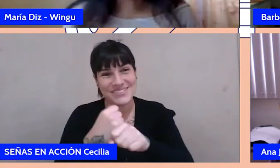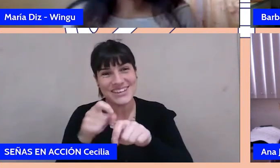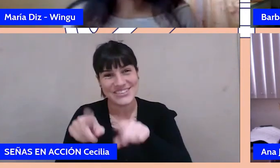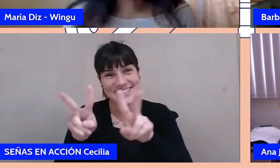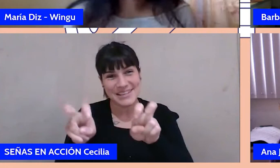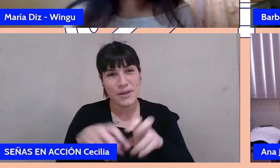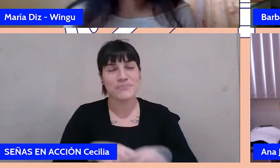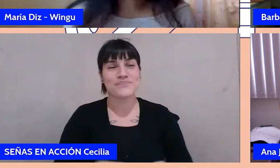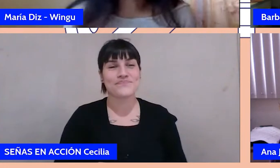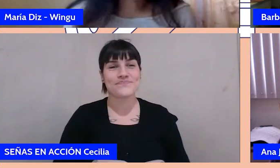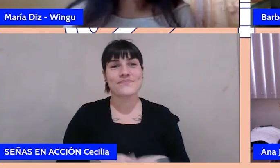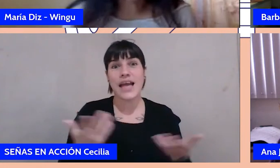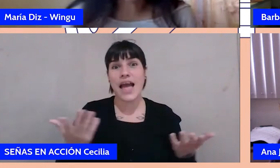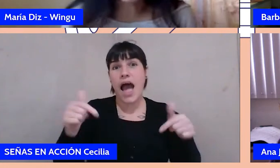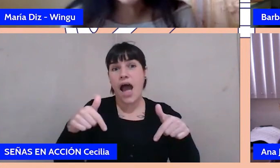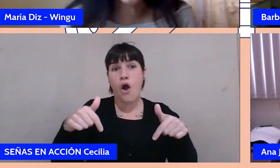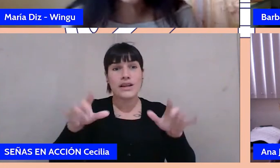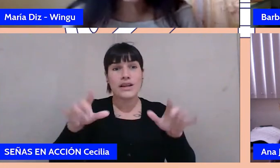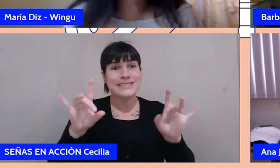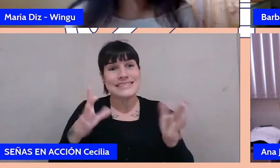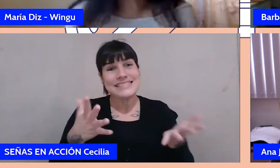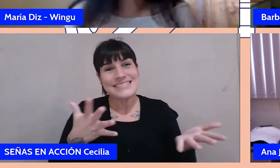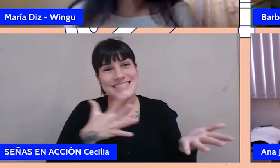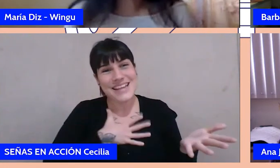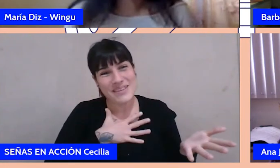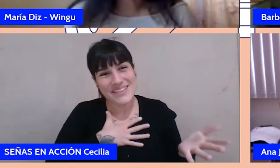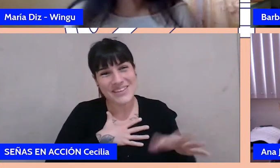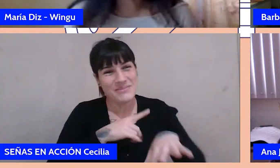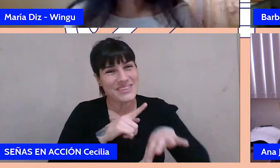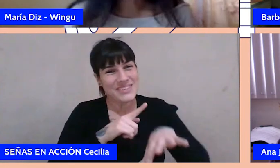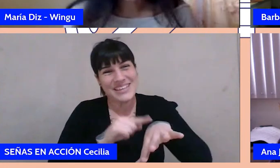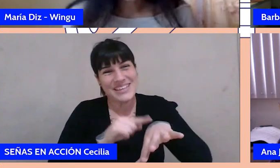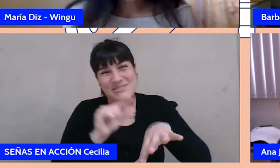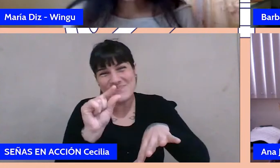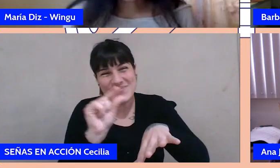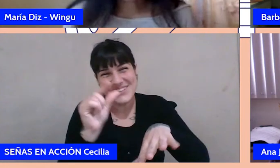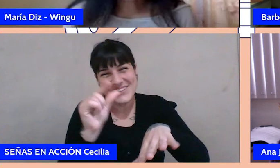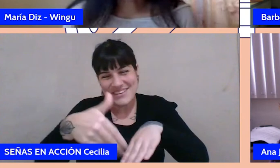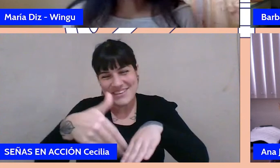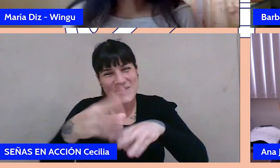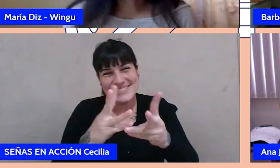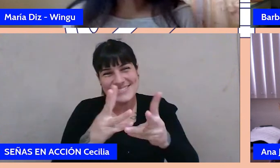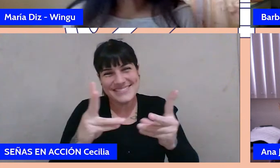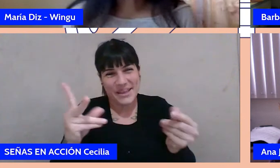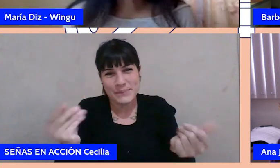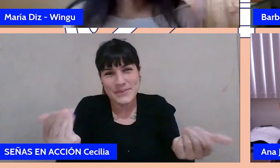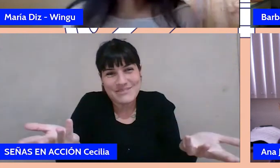Ahora, nos queda desafortunadamente ya muy poquito tiempo para cerrar. Creo